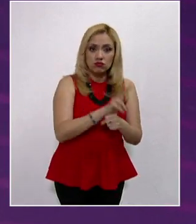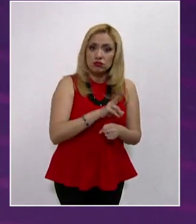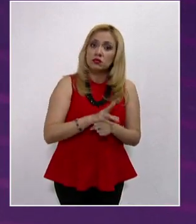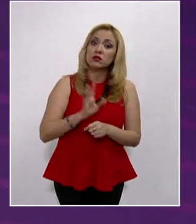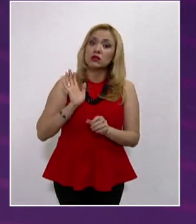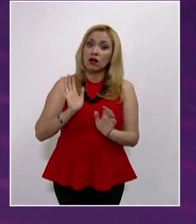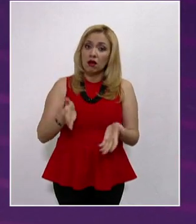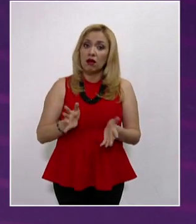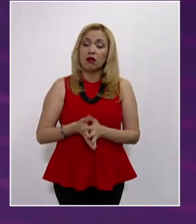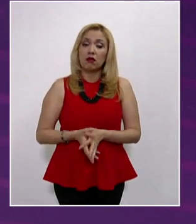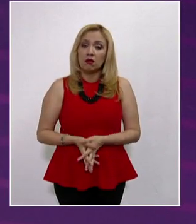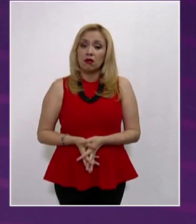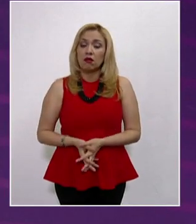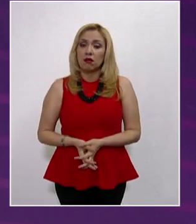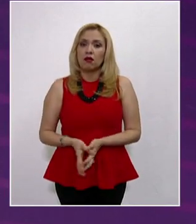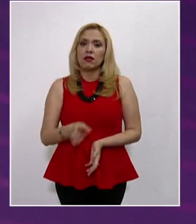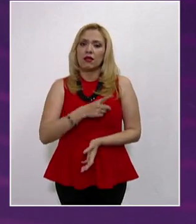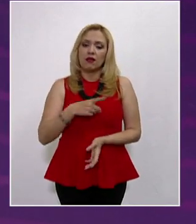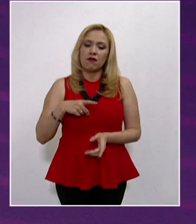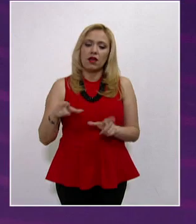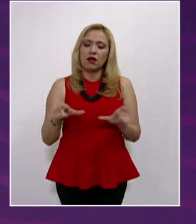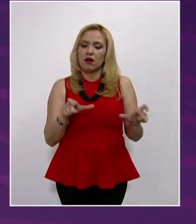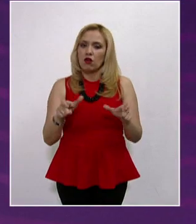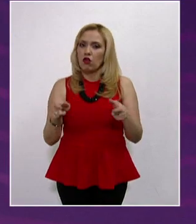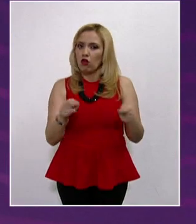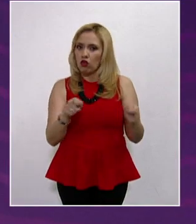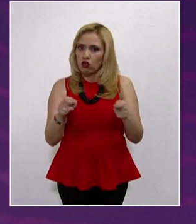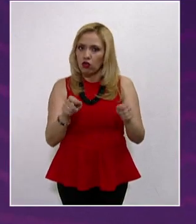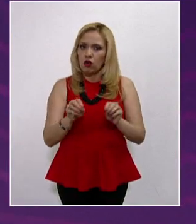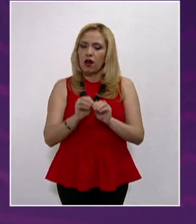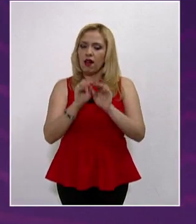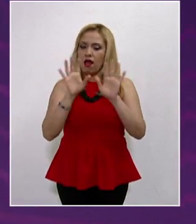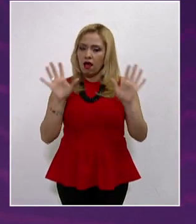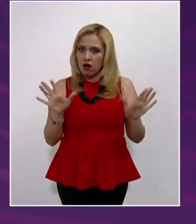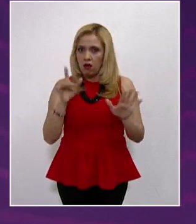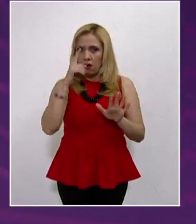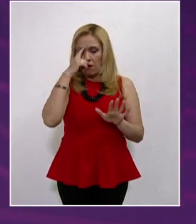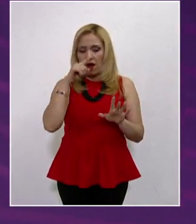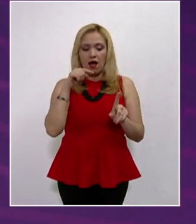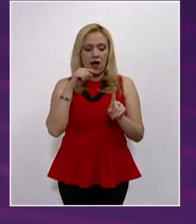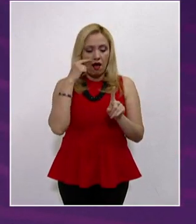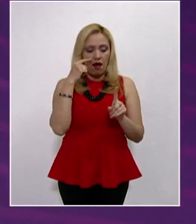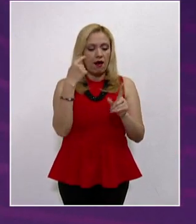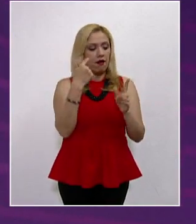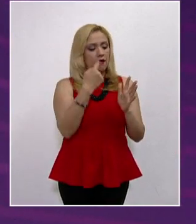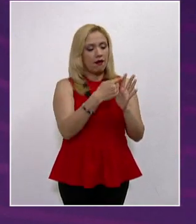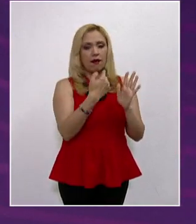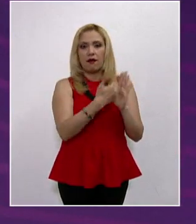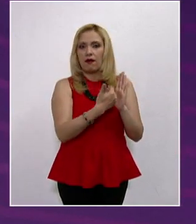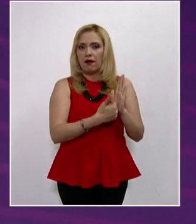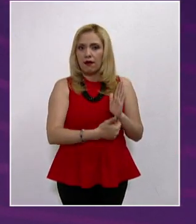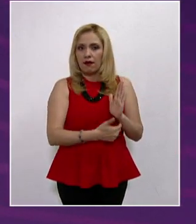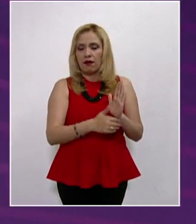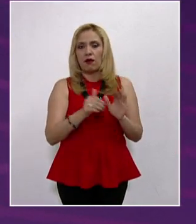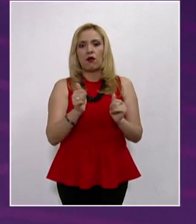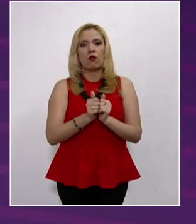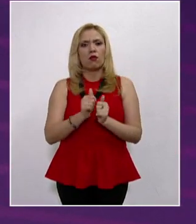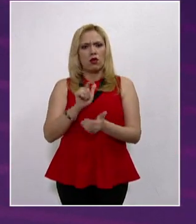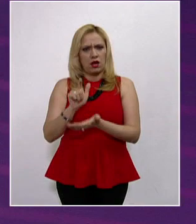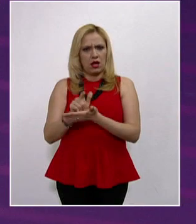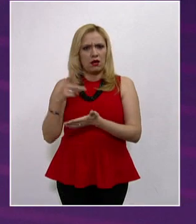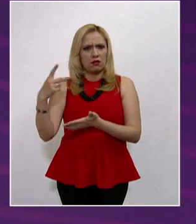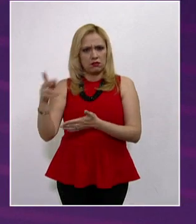pública, tiene que haber controles, y tiene que haber controles claros que estén marcados desde el tema de fuero, pero